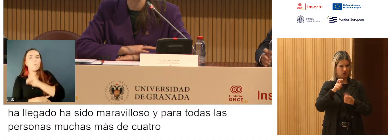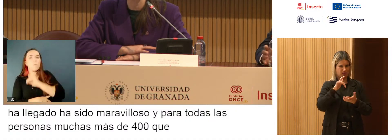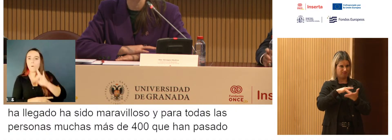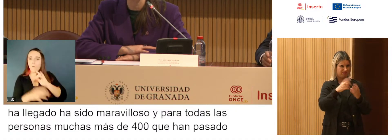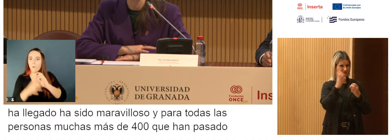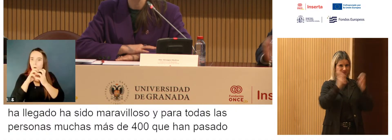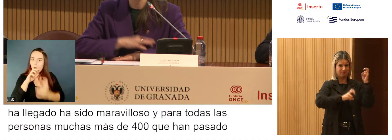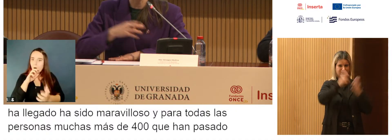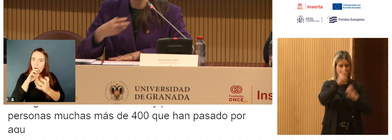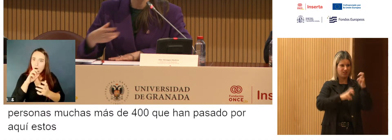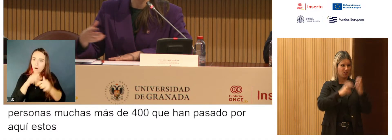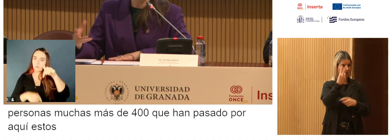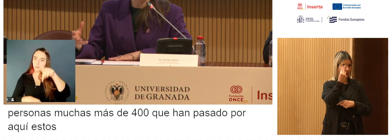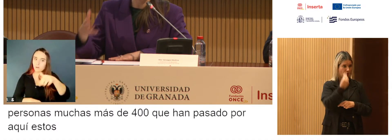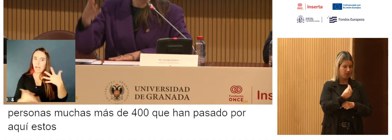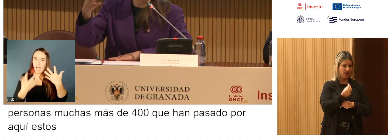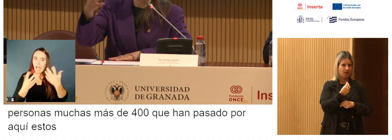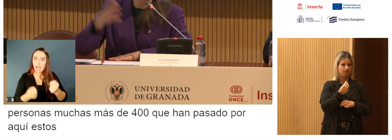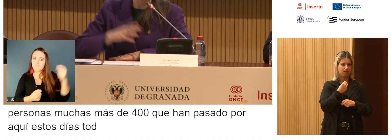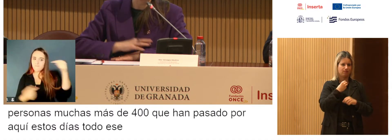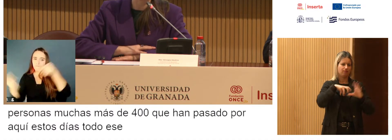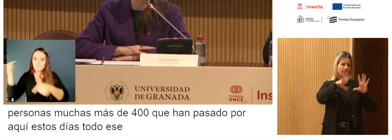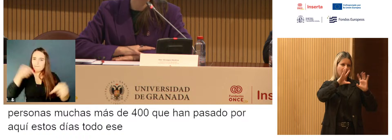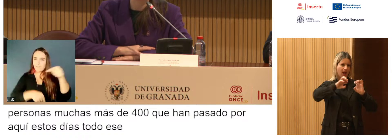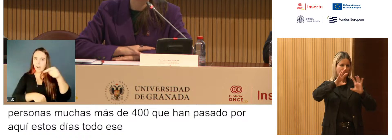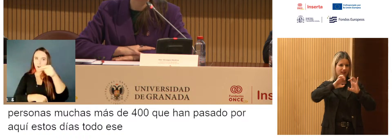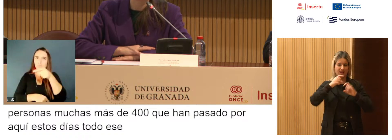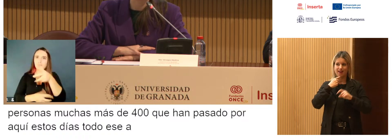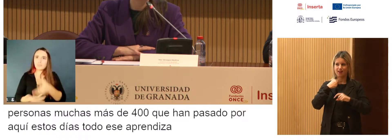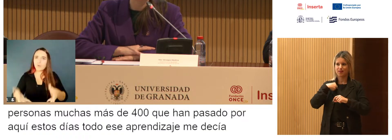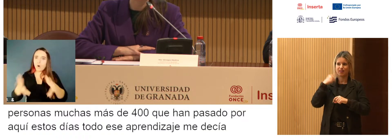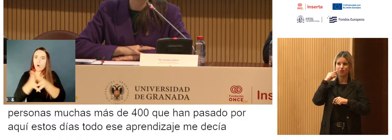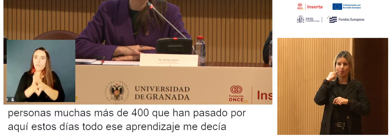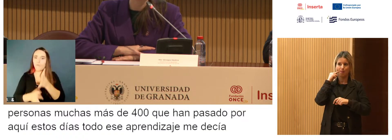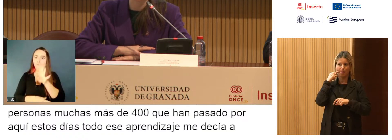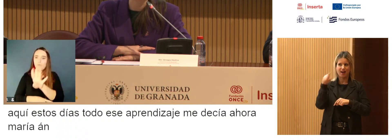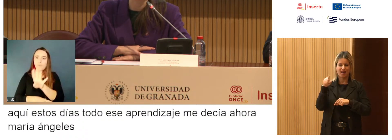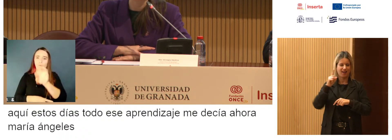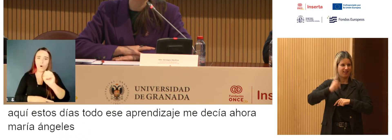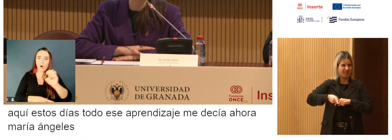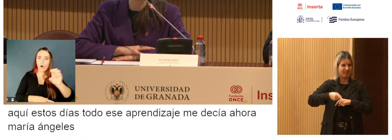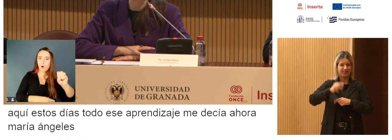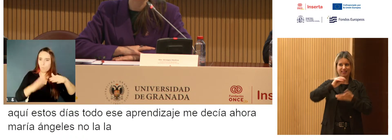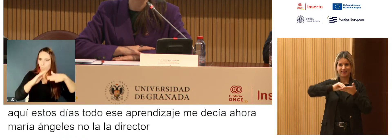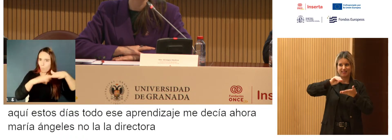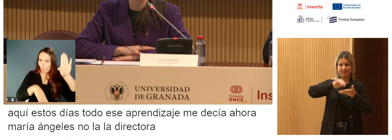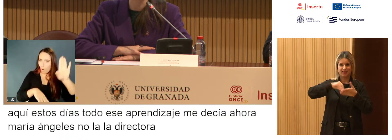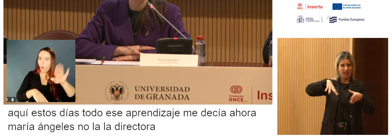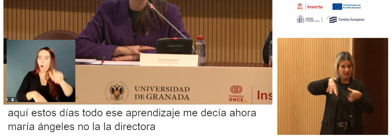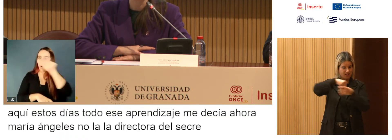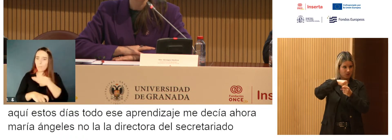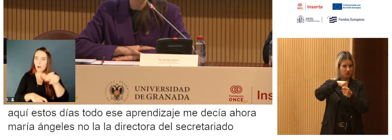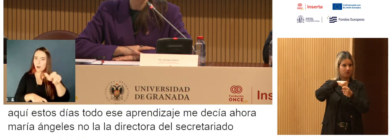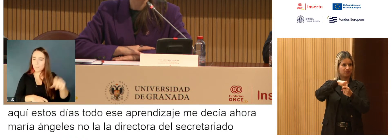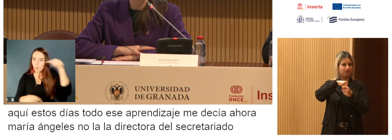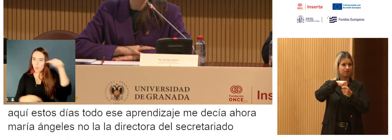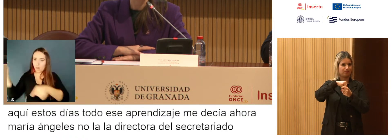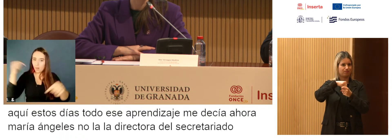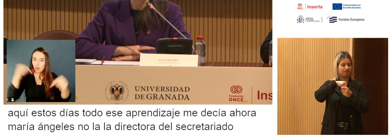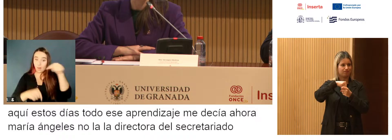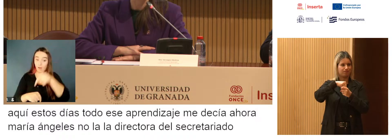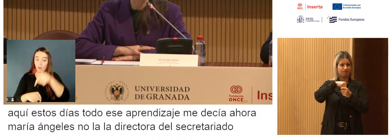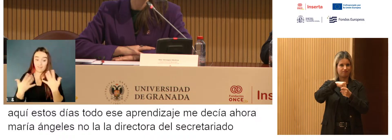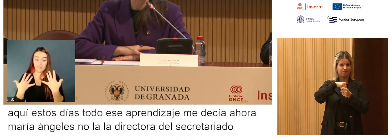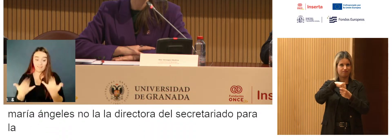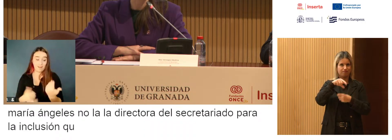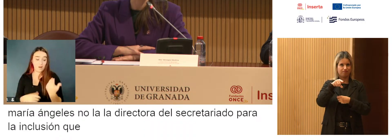aquí estos días, todo ese aprendizaje, me decía ahora María Ángeles, ¿no? la directora del secretariado para la Inclusión, que